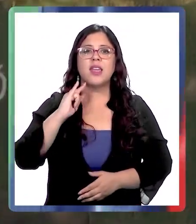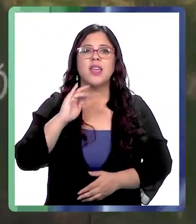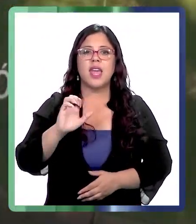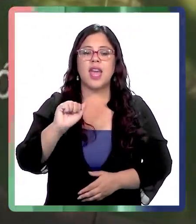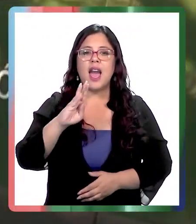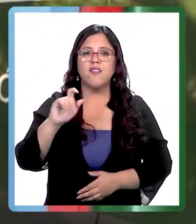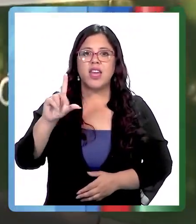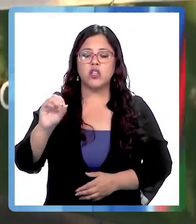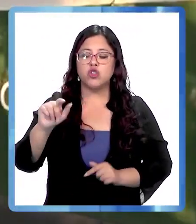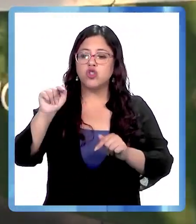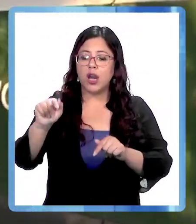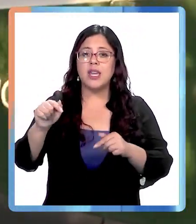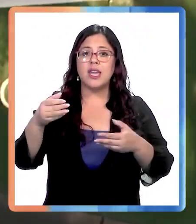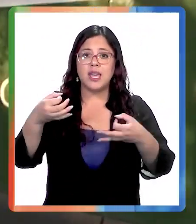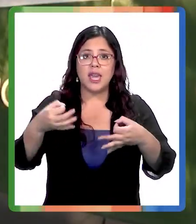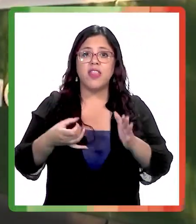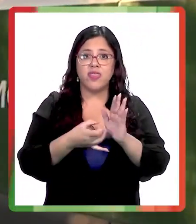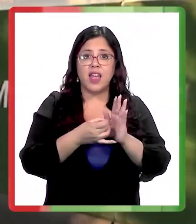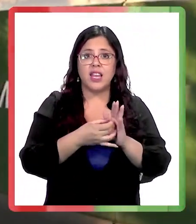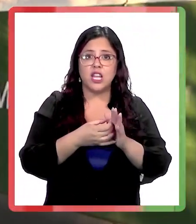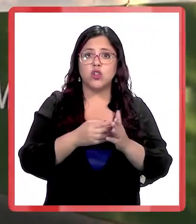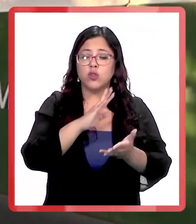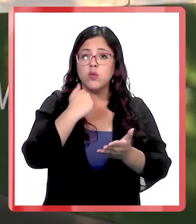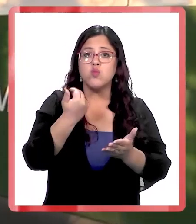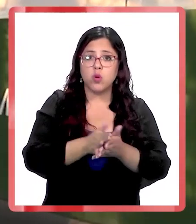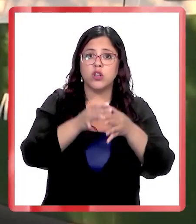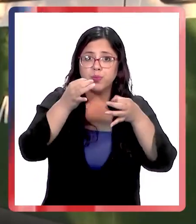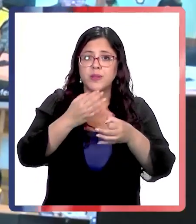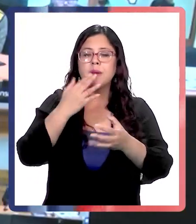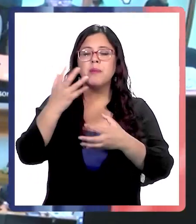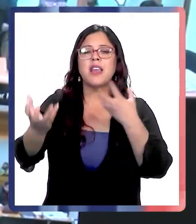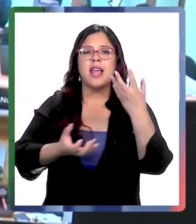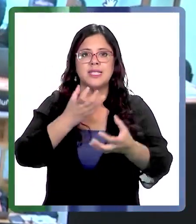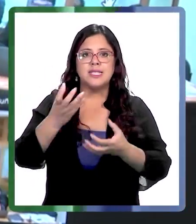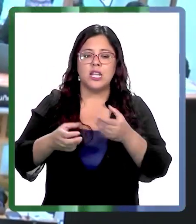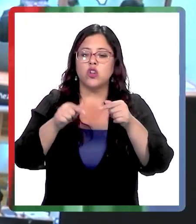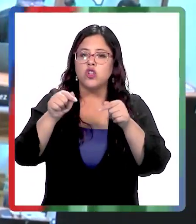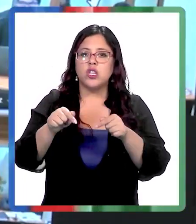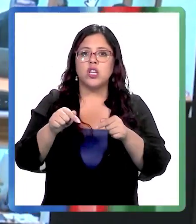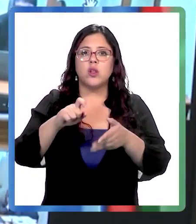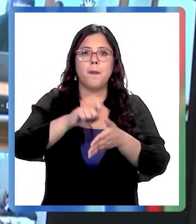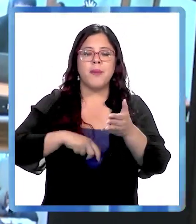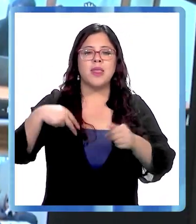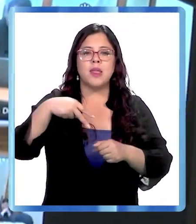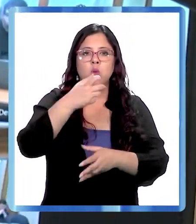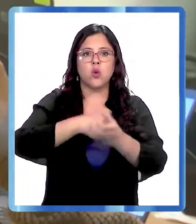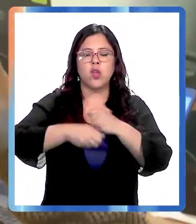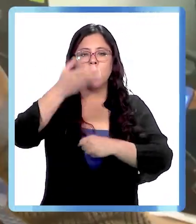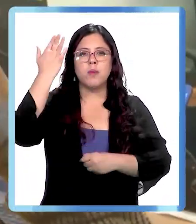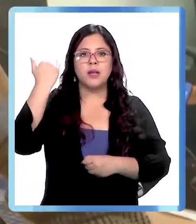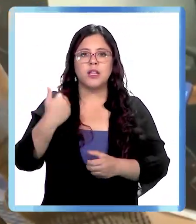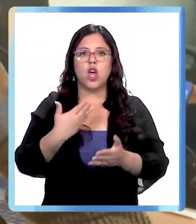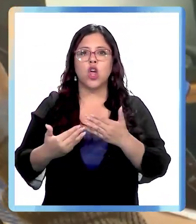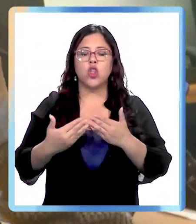homicidio calificado y también por un delito de incendio, hechos que ocurrieron el mes de junio del año pasado en el